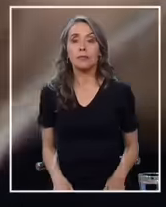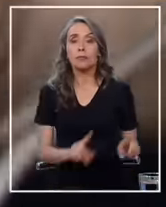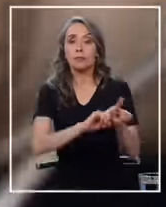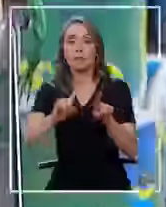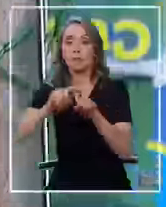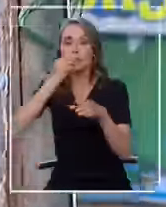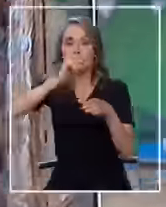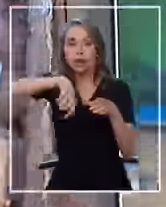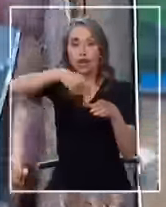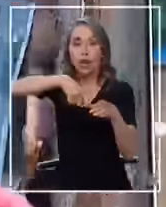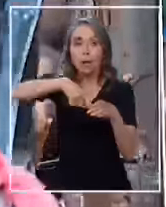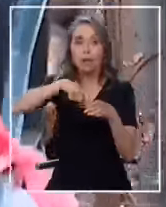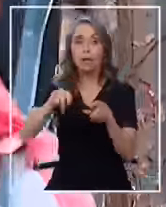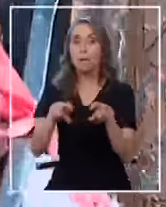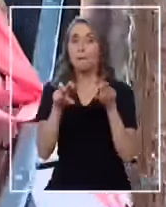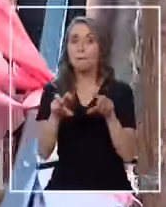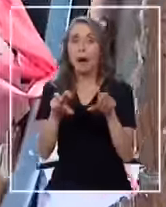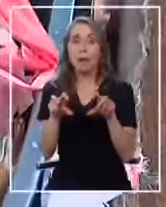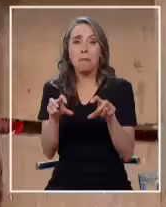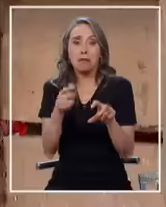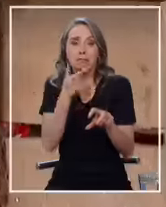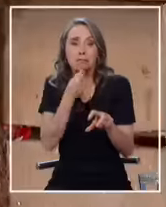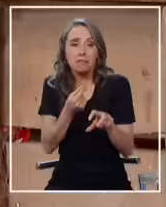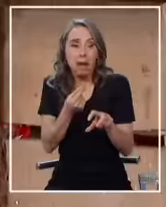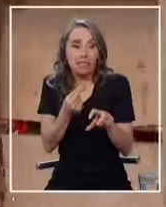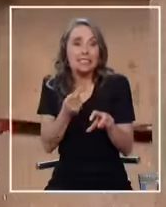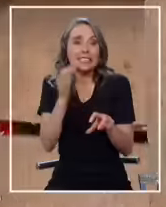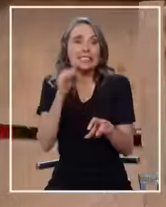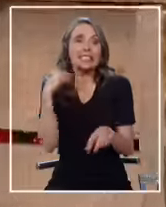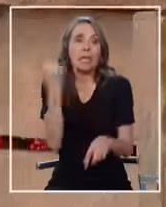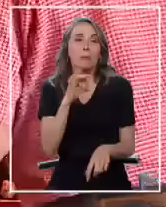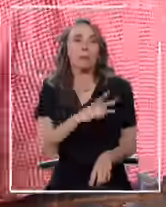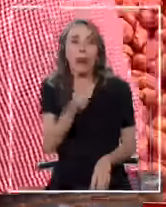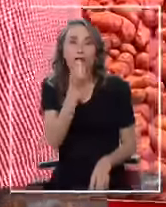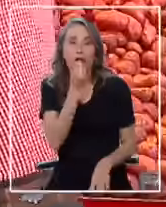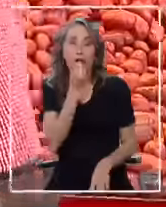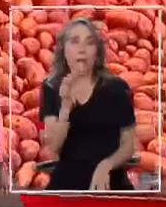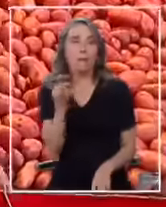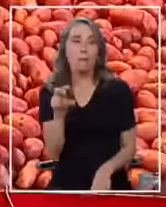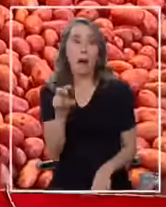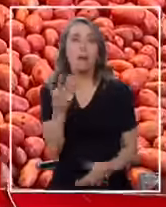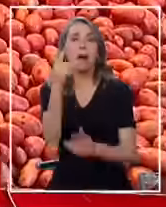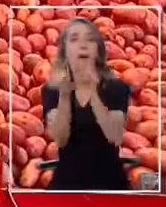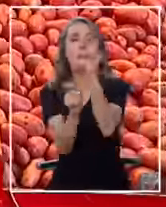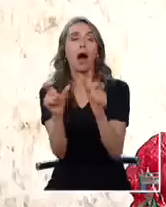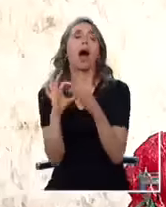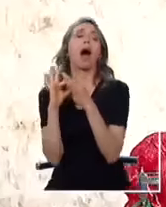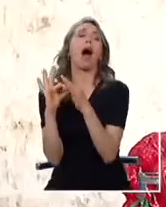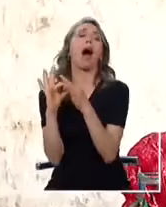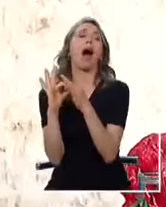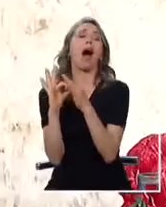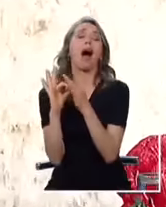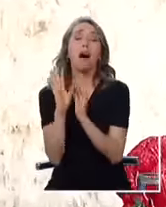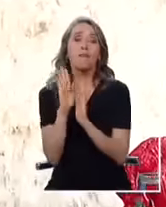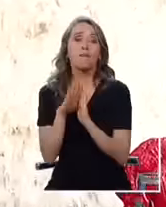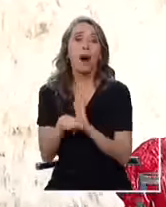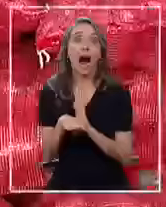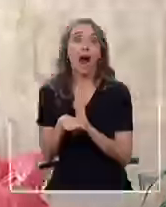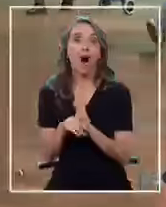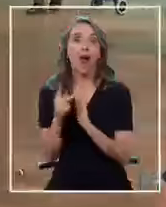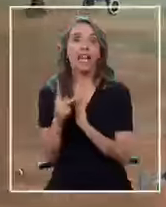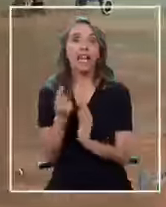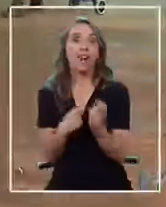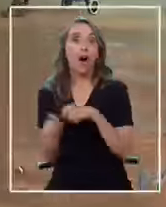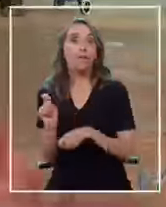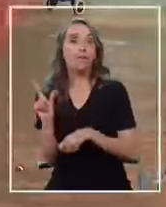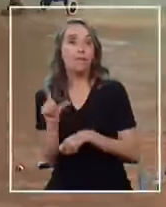Variedad de preparaciones con este simple ingrediente, infaltable en la mesa chilena. Por eso las personas agradecen la baja en sus precios.